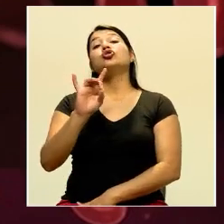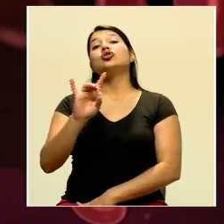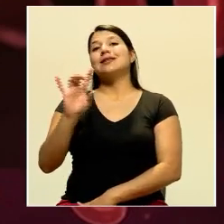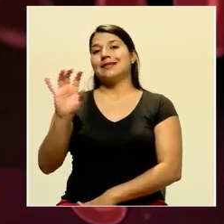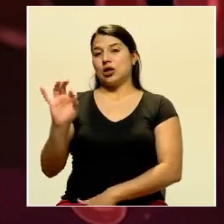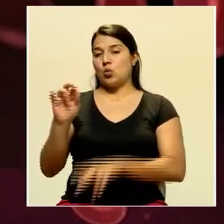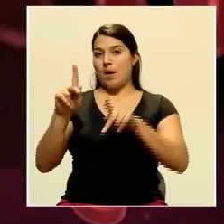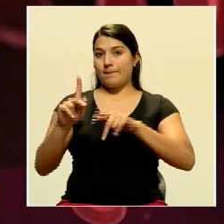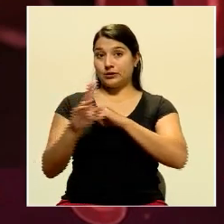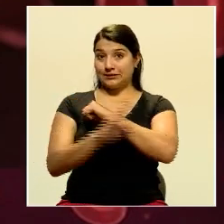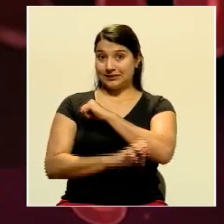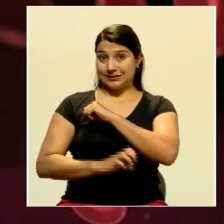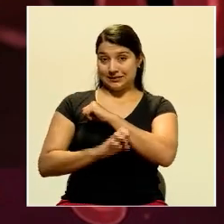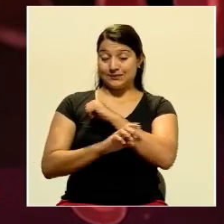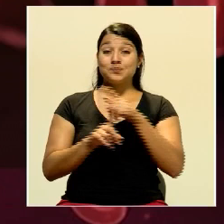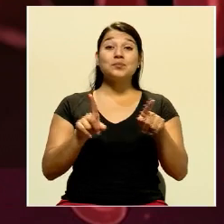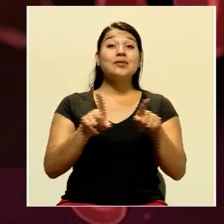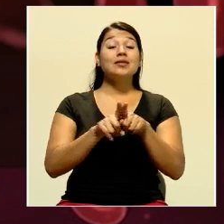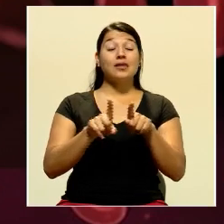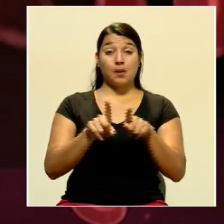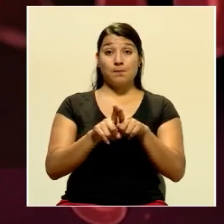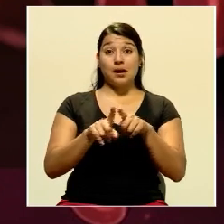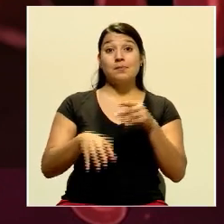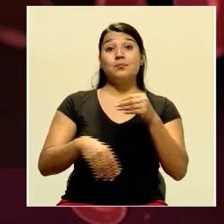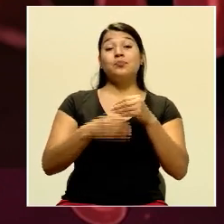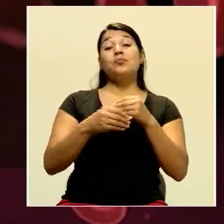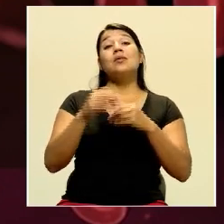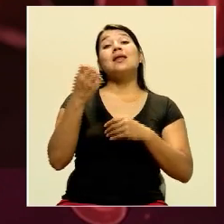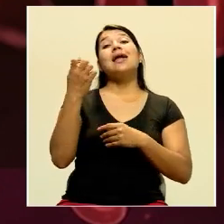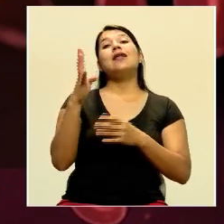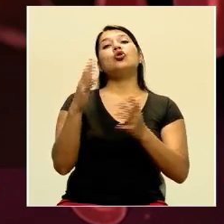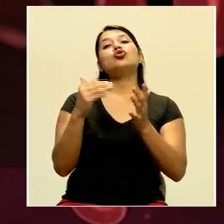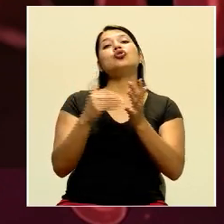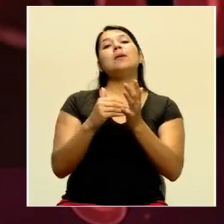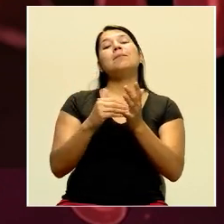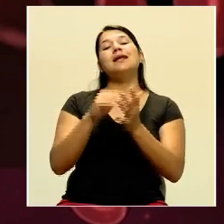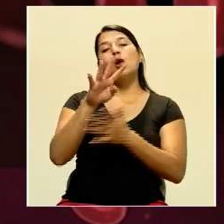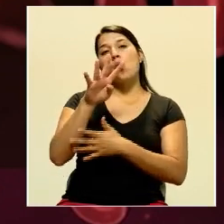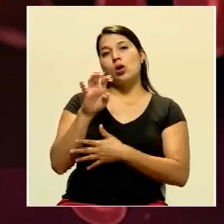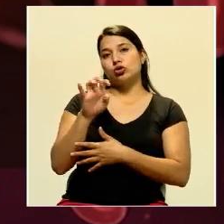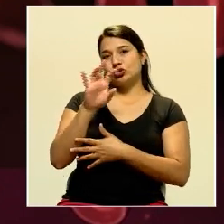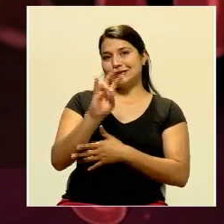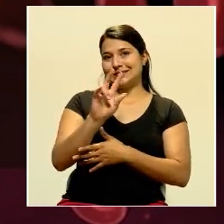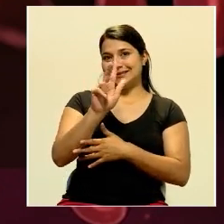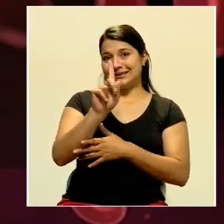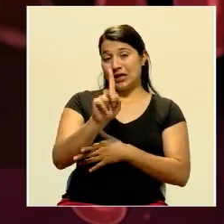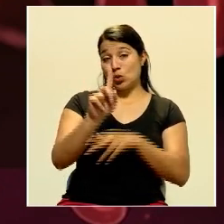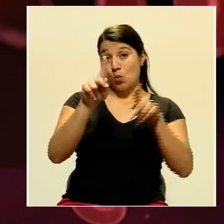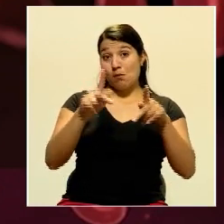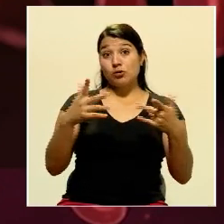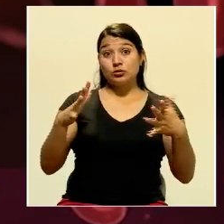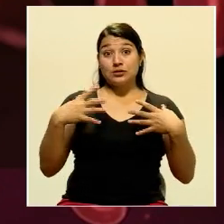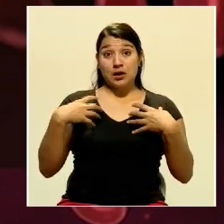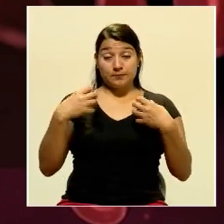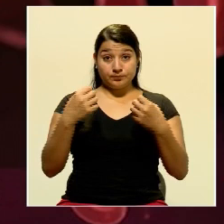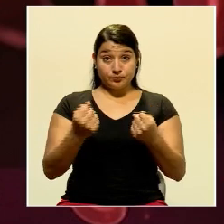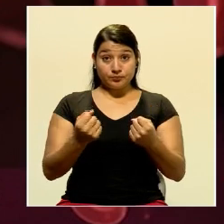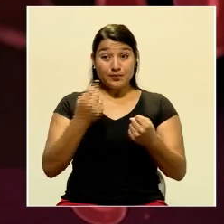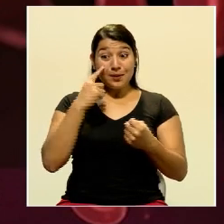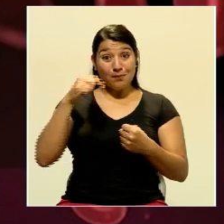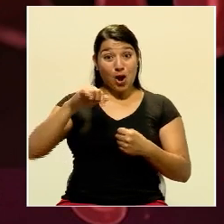8.889 son extranjeros. Además, se contabilizan 14.471 personas recuperadas. A este jueves